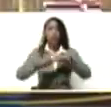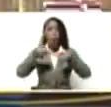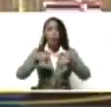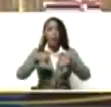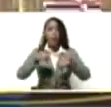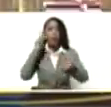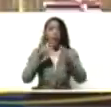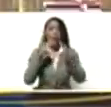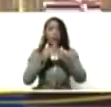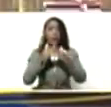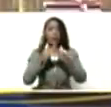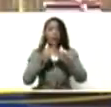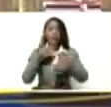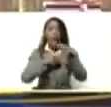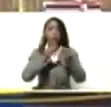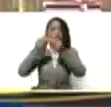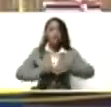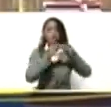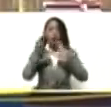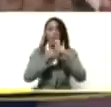casos por 100.000 habitantes